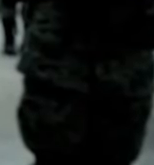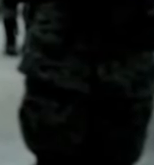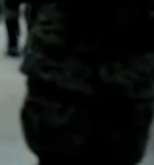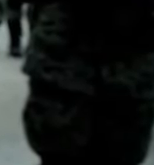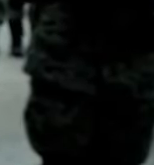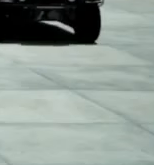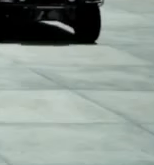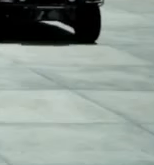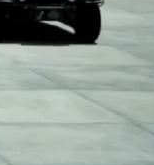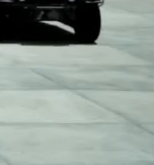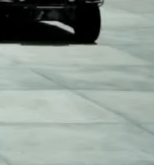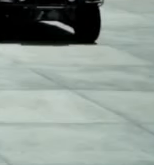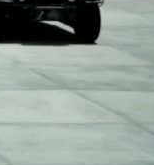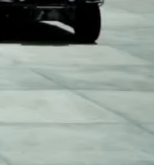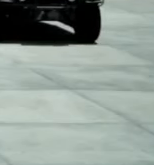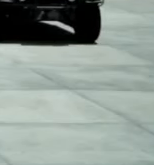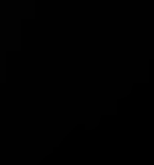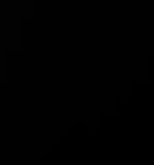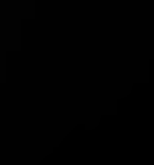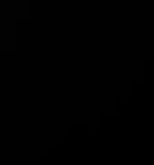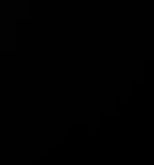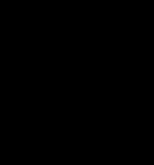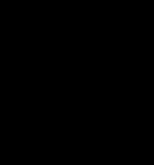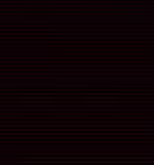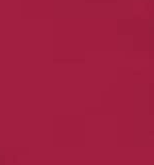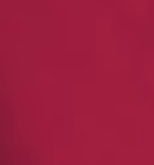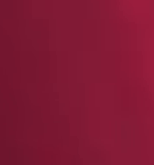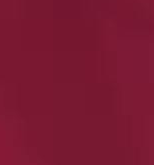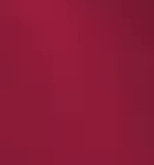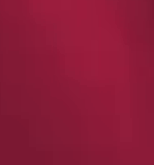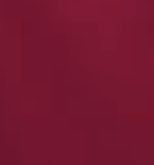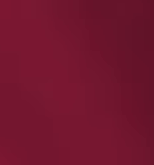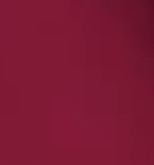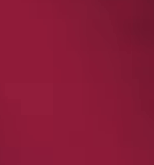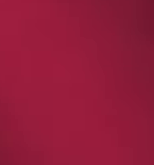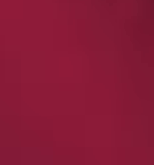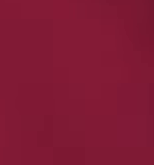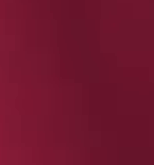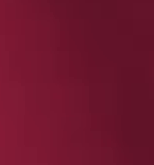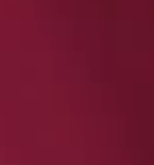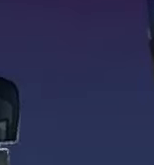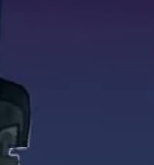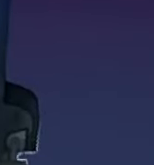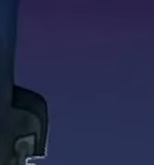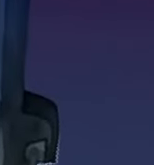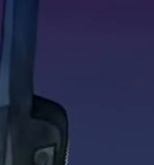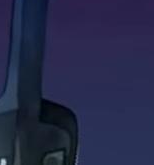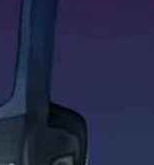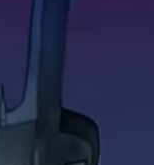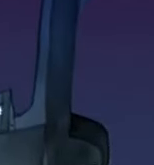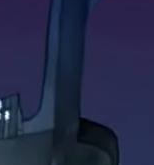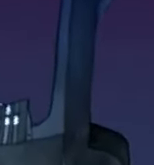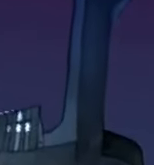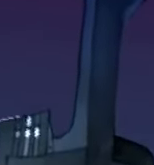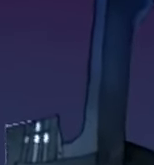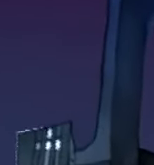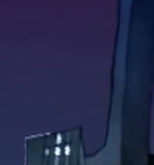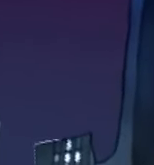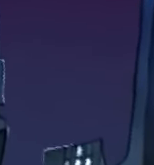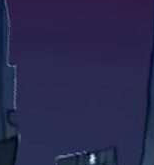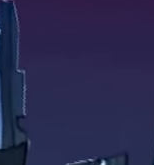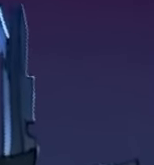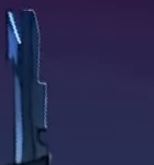Fuerza Aérea. Orgullosos soldados de México. Gobierno de México. Ha tomado